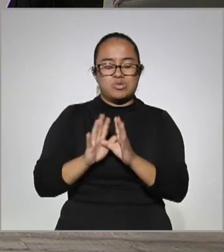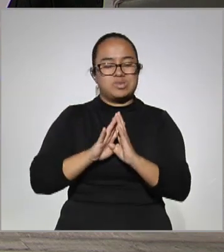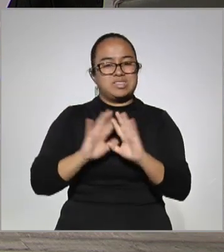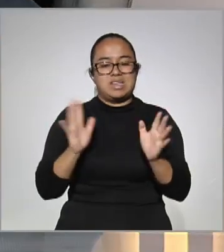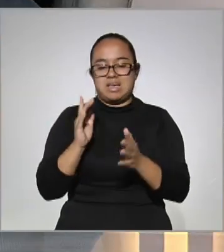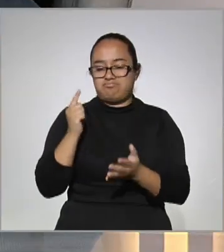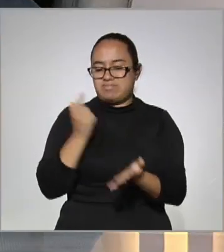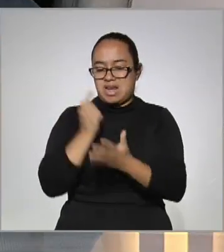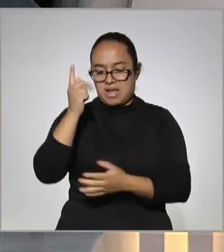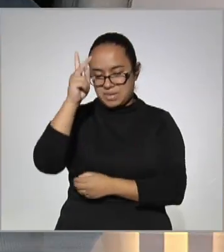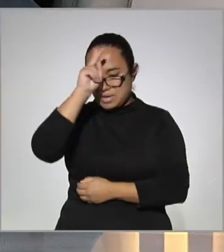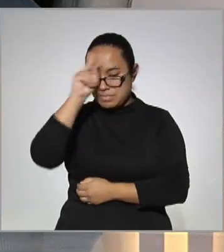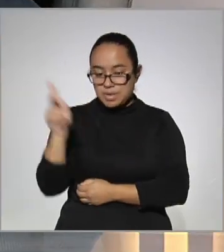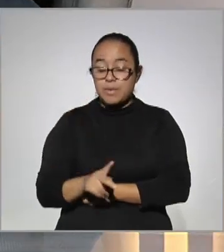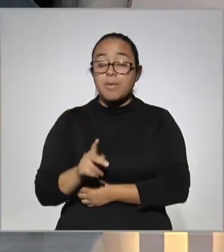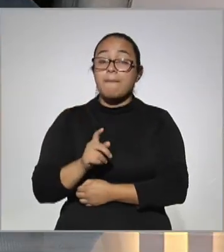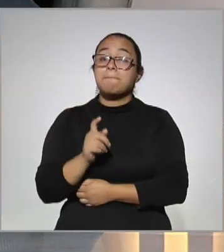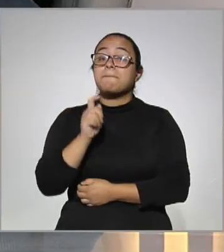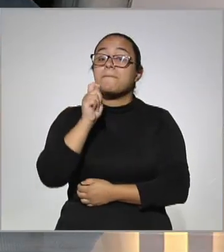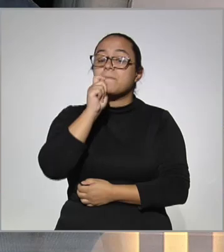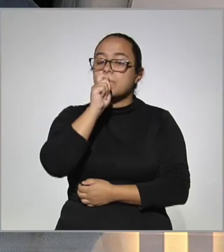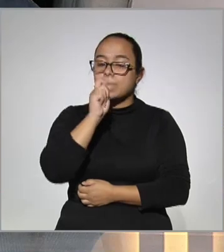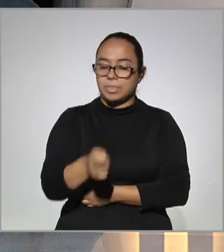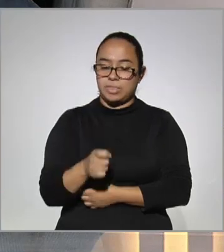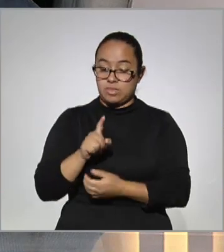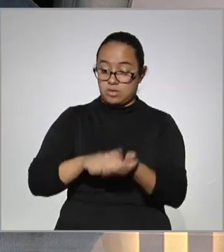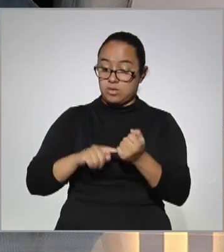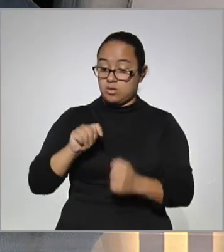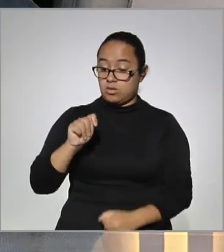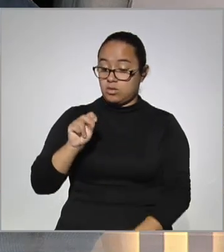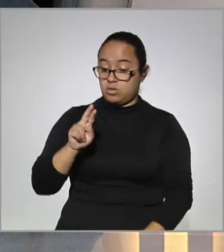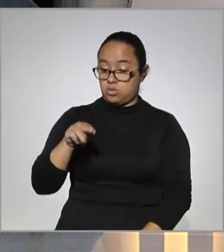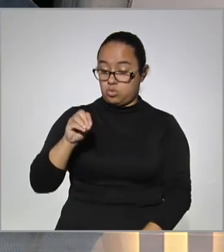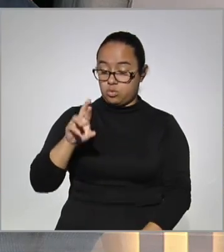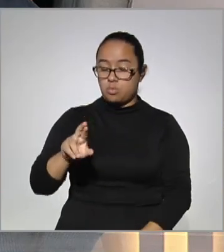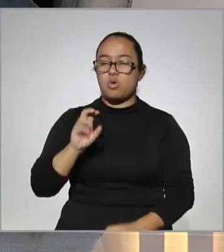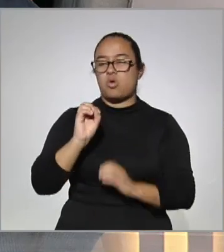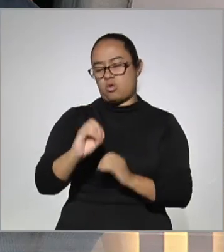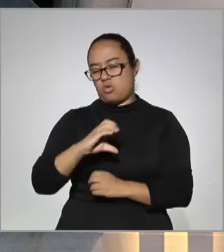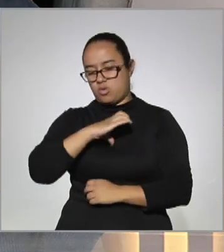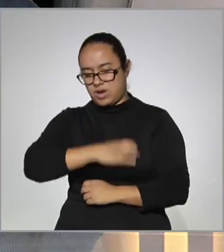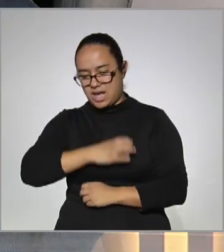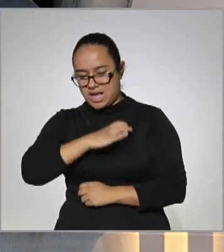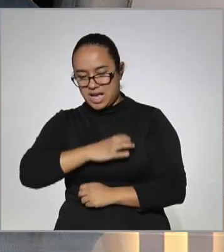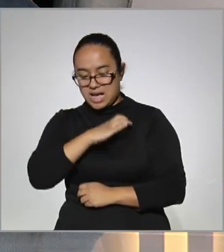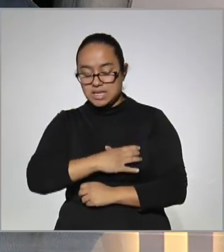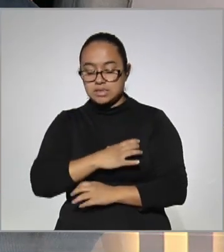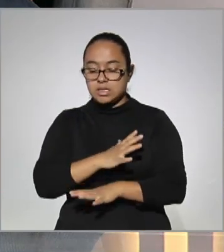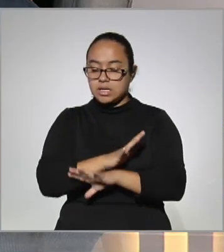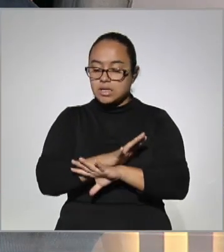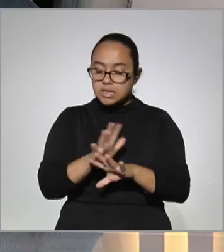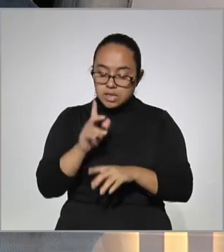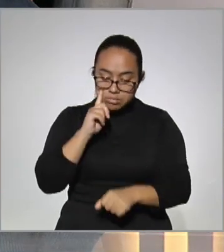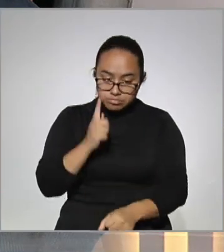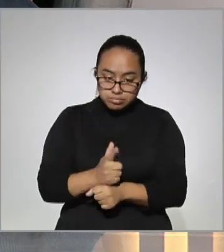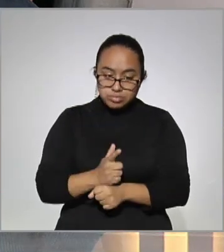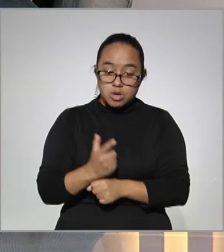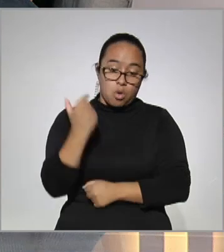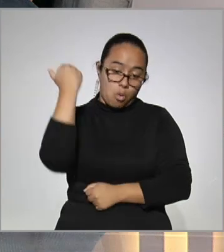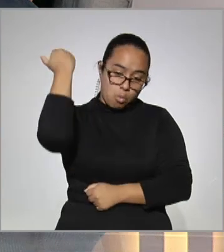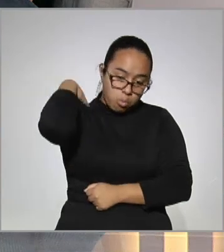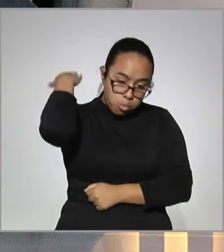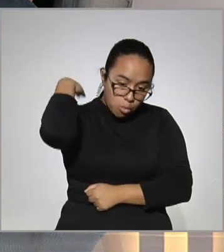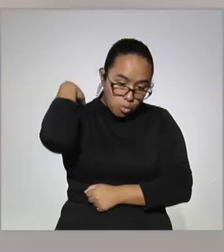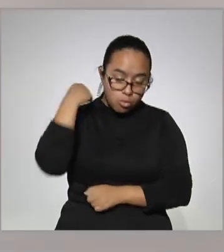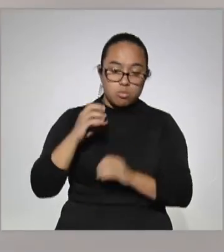avanzada. Significa que el tumor ya se encuentra, o el cáncer ya se identifica o en pulmones